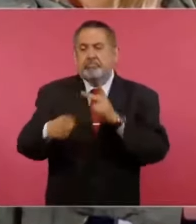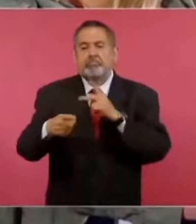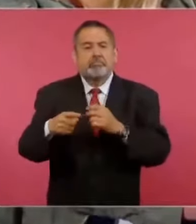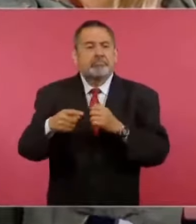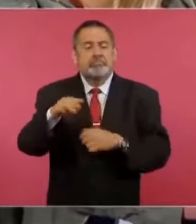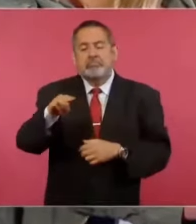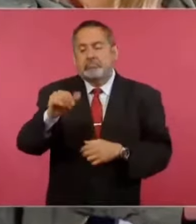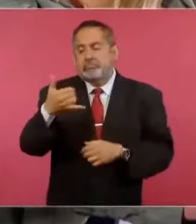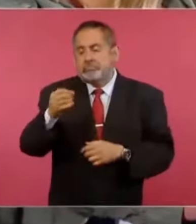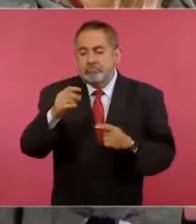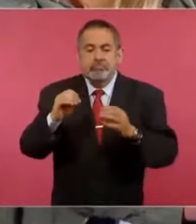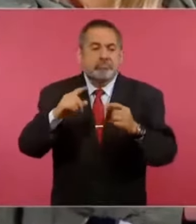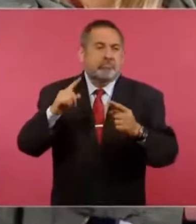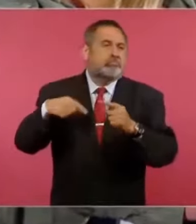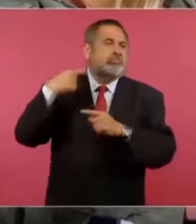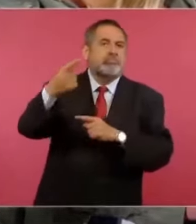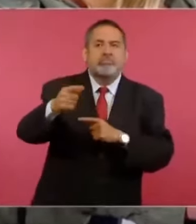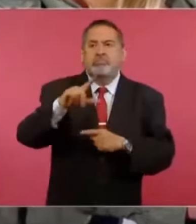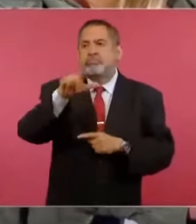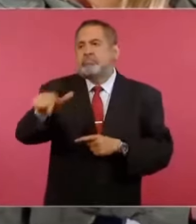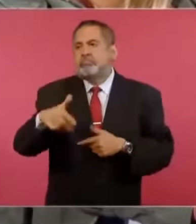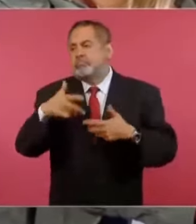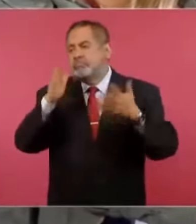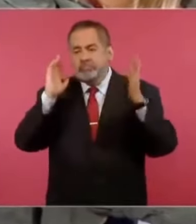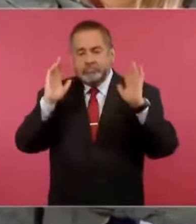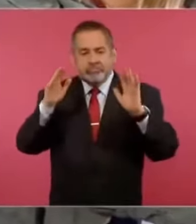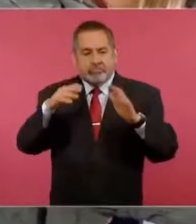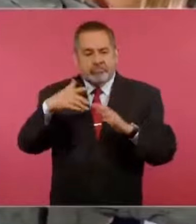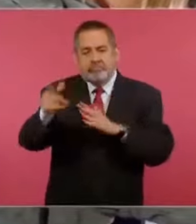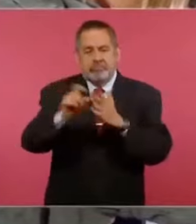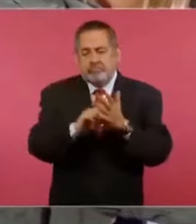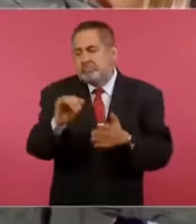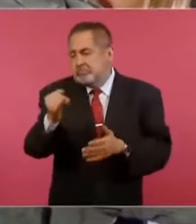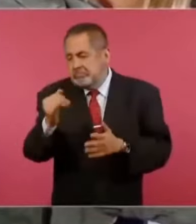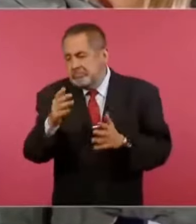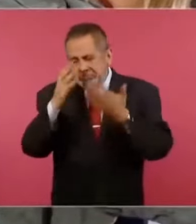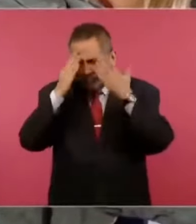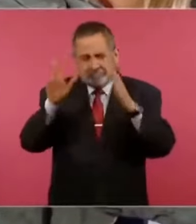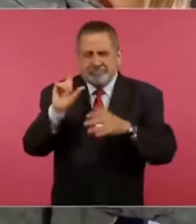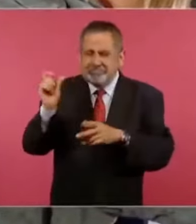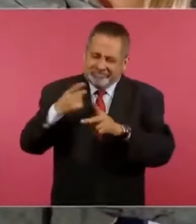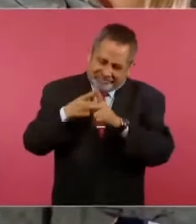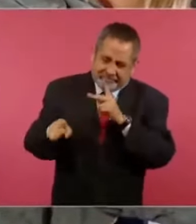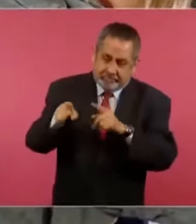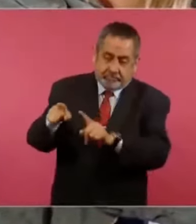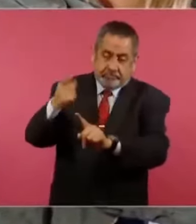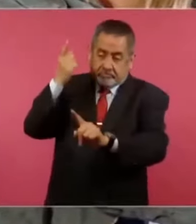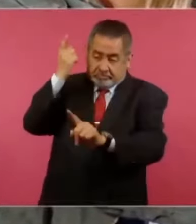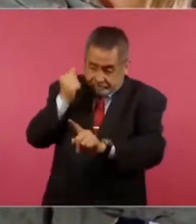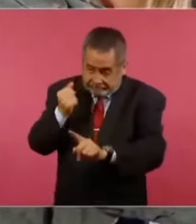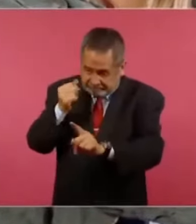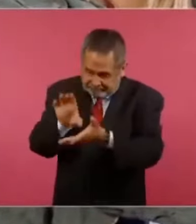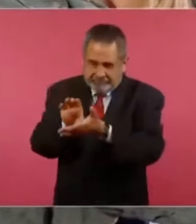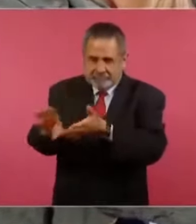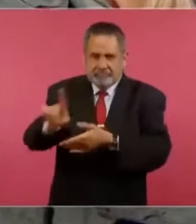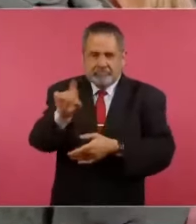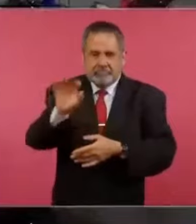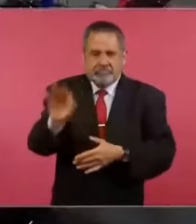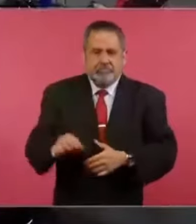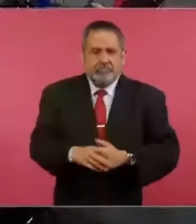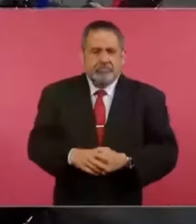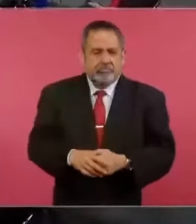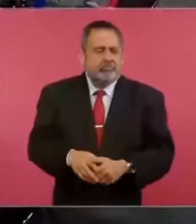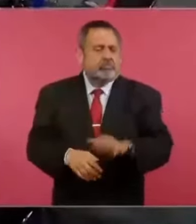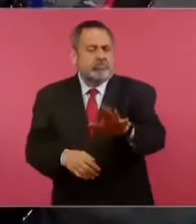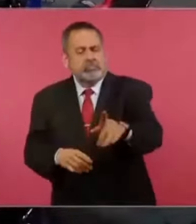de mayo o después de otro mes, junio, tal vez. ¿Cuándo sería en específico este proceso? Yo creo que a partir de